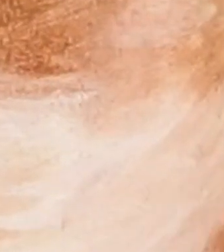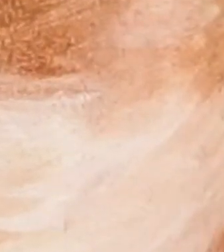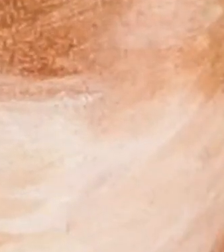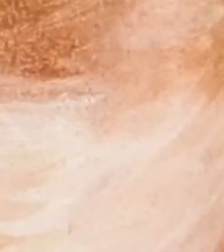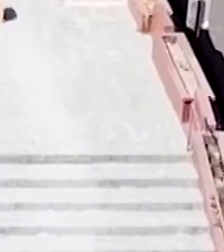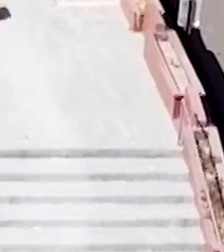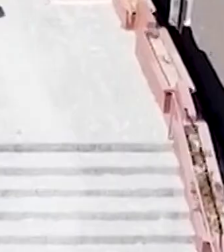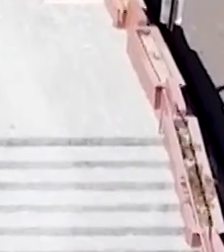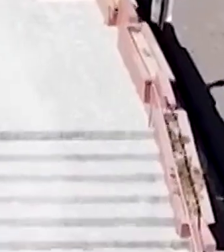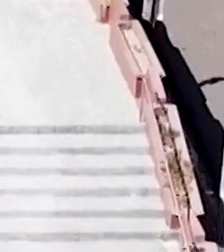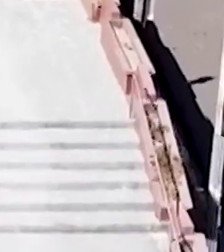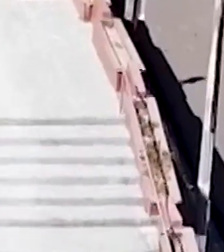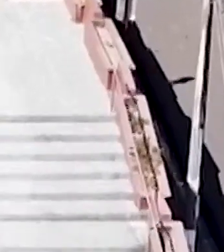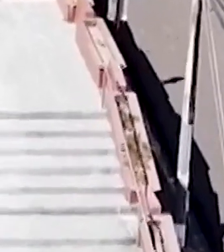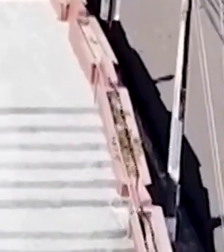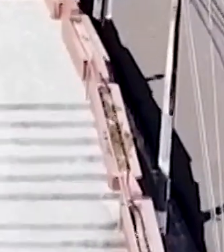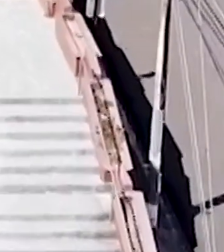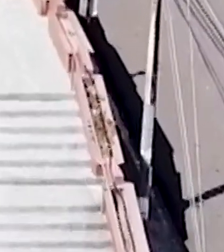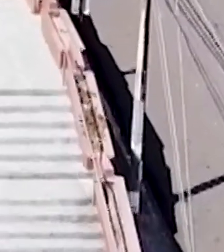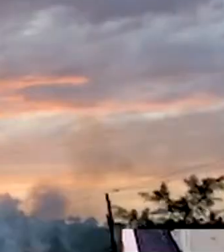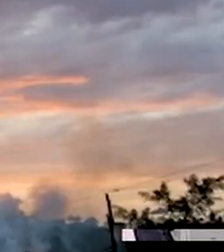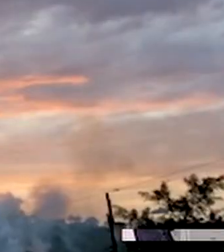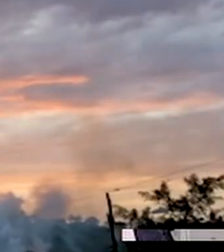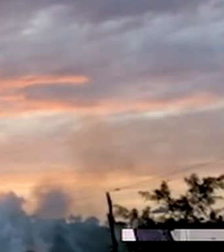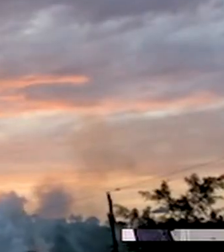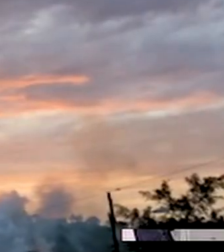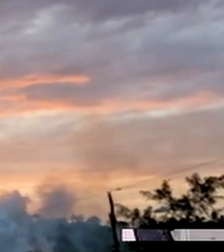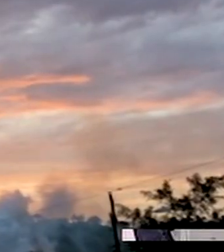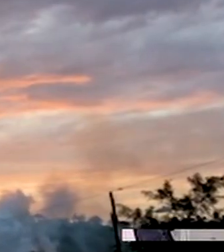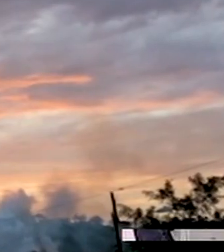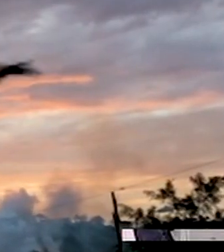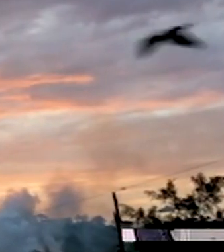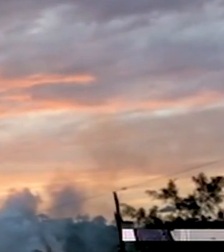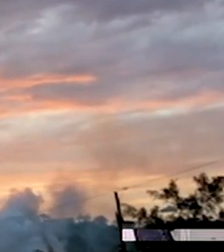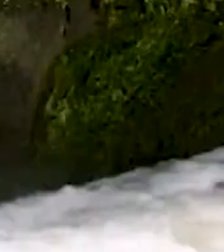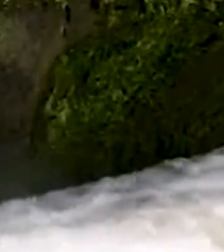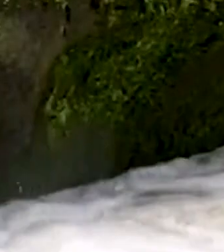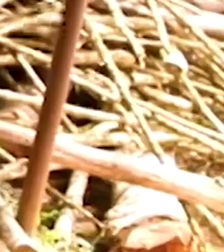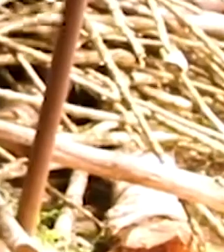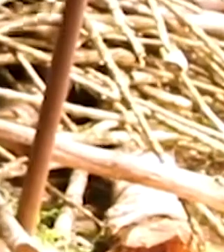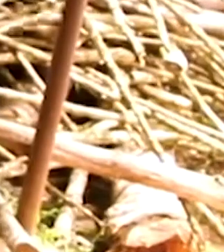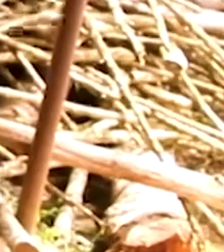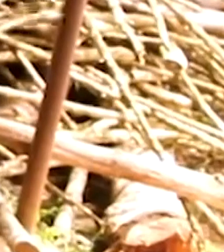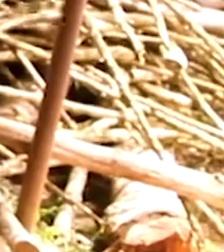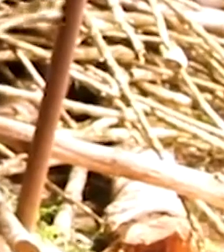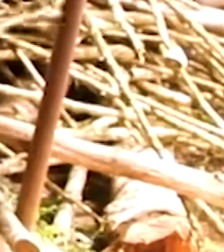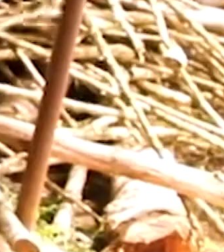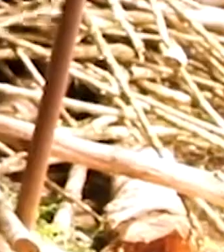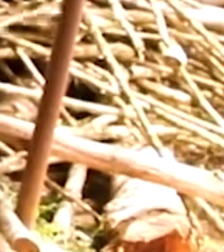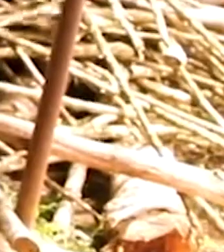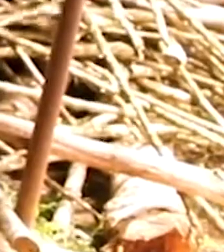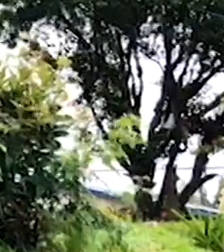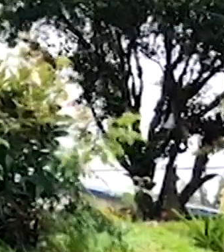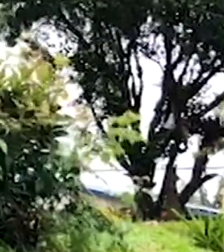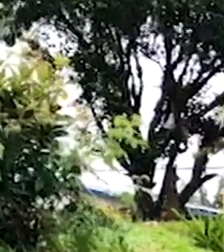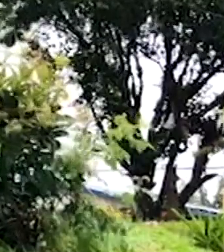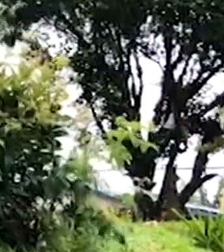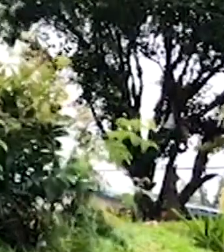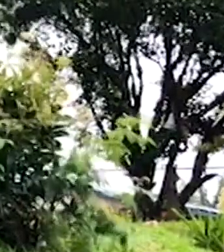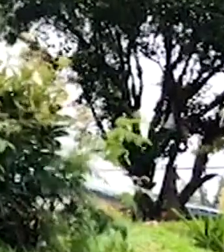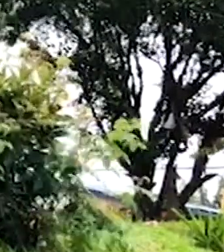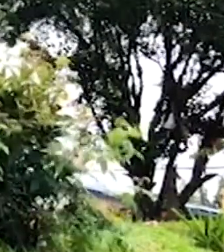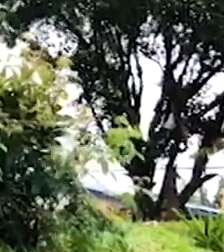para representar a los trabajadores. Una injusticia que salta de generación en generación. Los perseguían